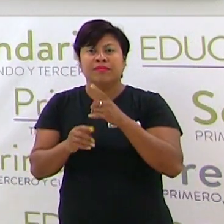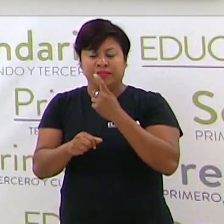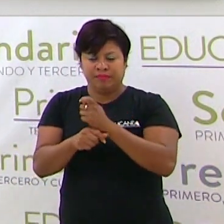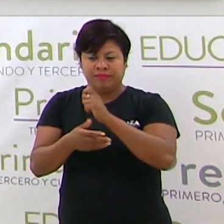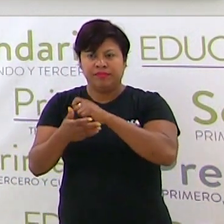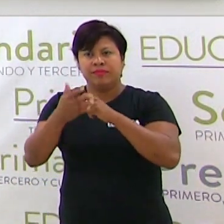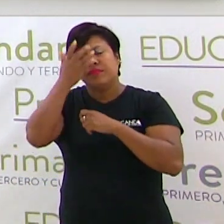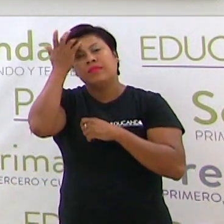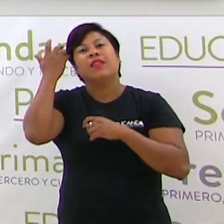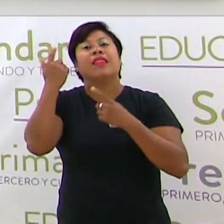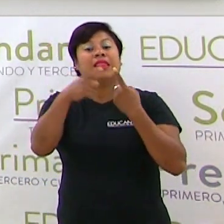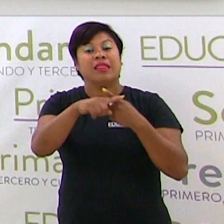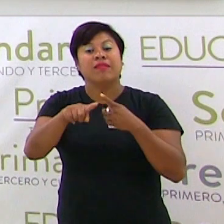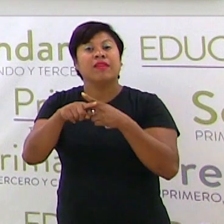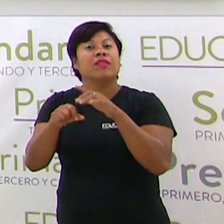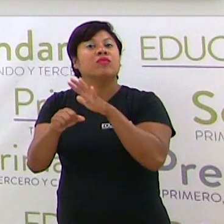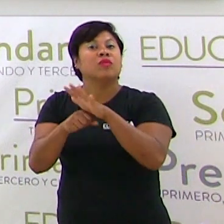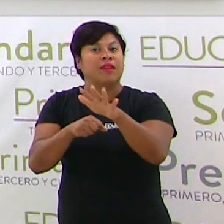acá, diferencias